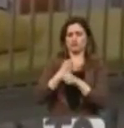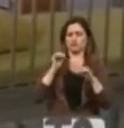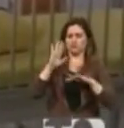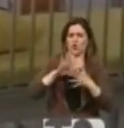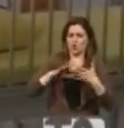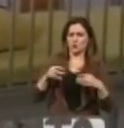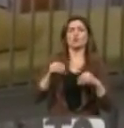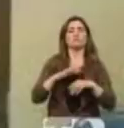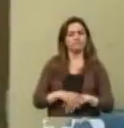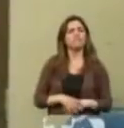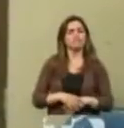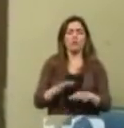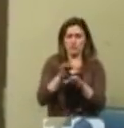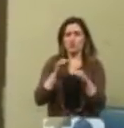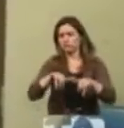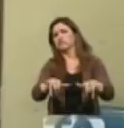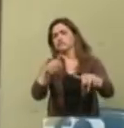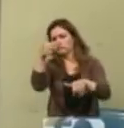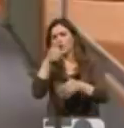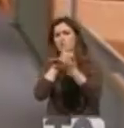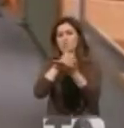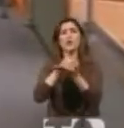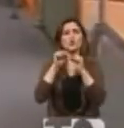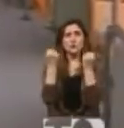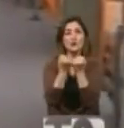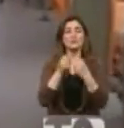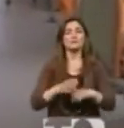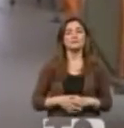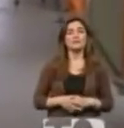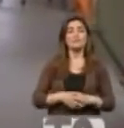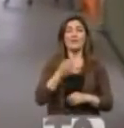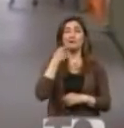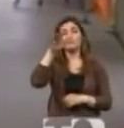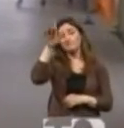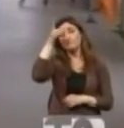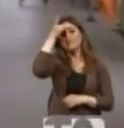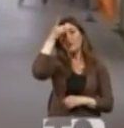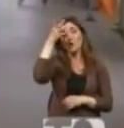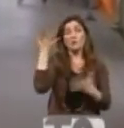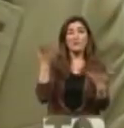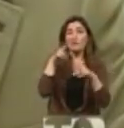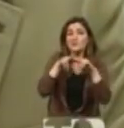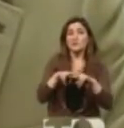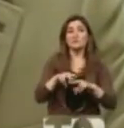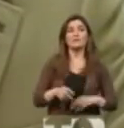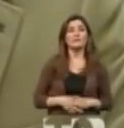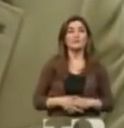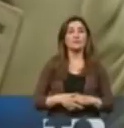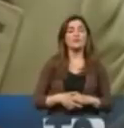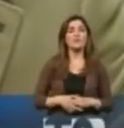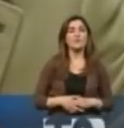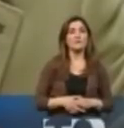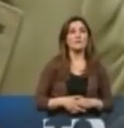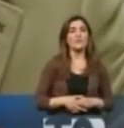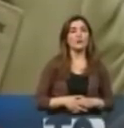de soluciones para que siga funcionando en beneficio de la sociedad, aunque dijo que la deuda legalmente se tenía que revisar. Queremos dejar